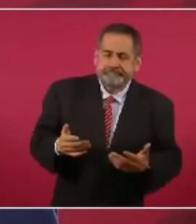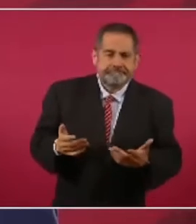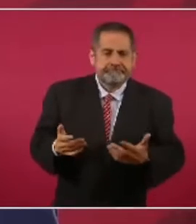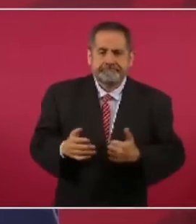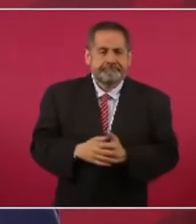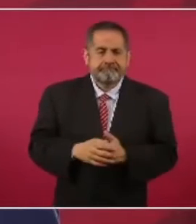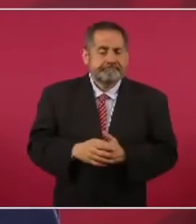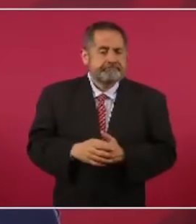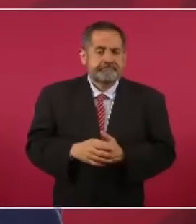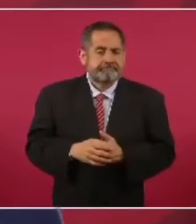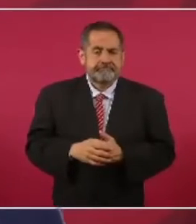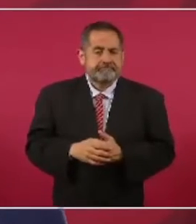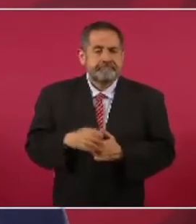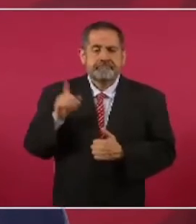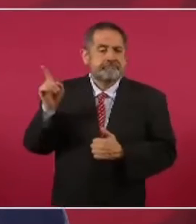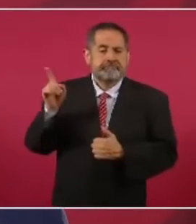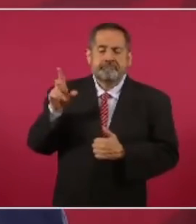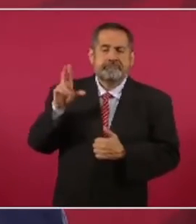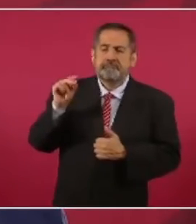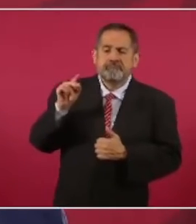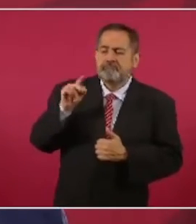Y no se pronunció